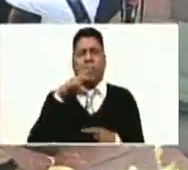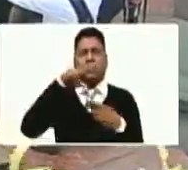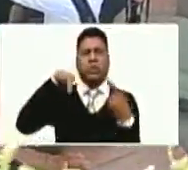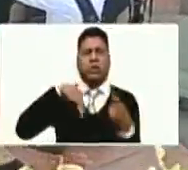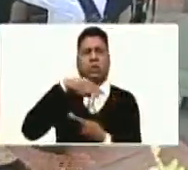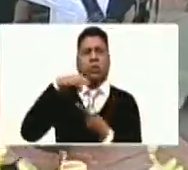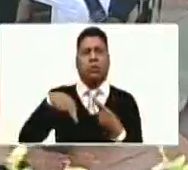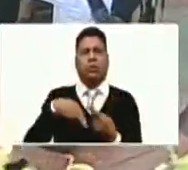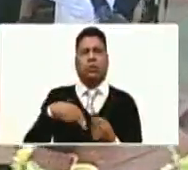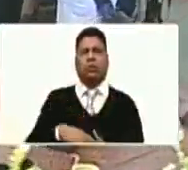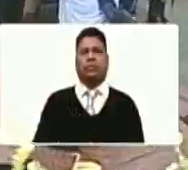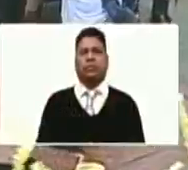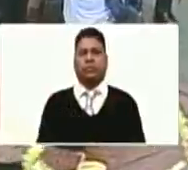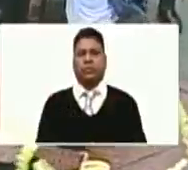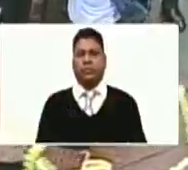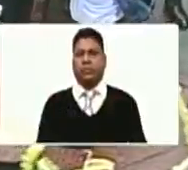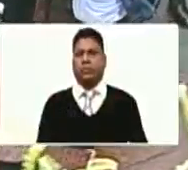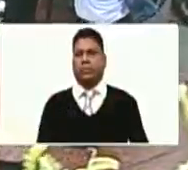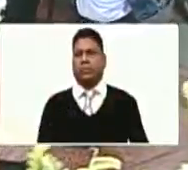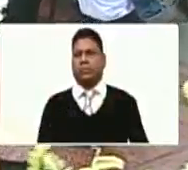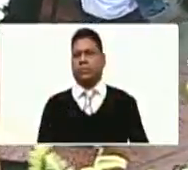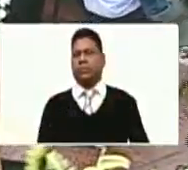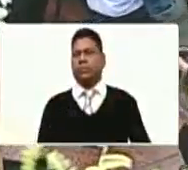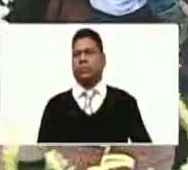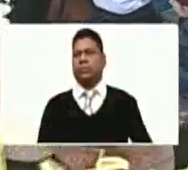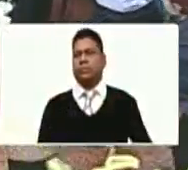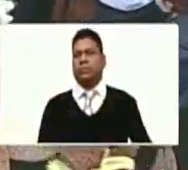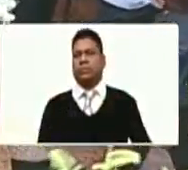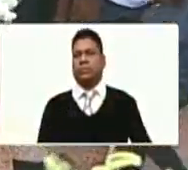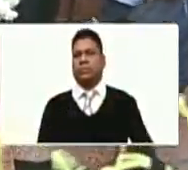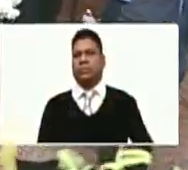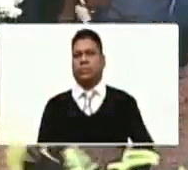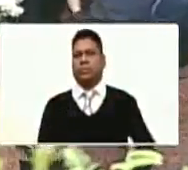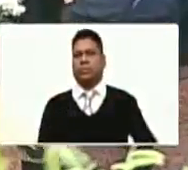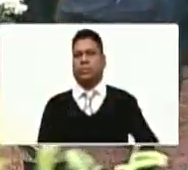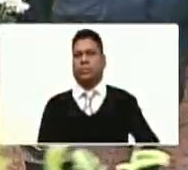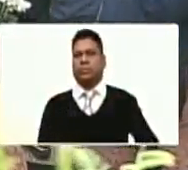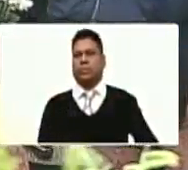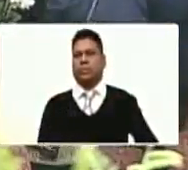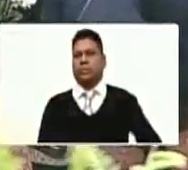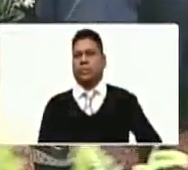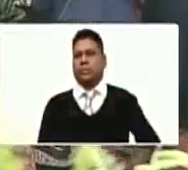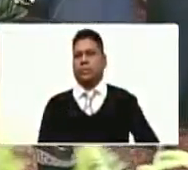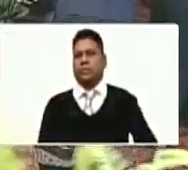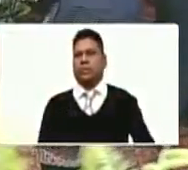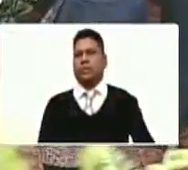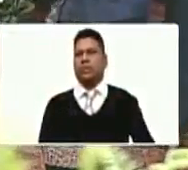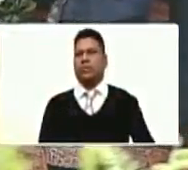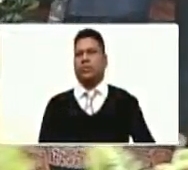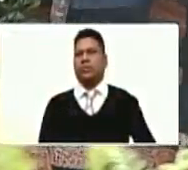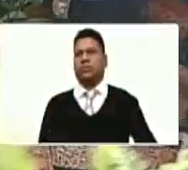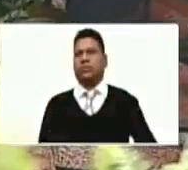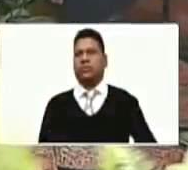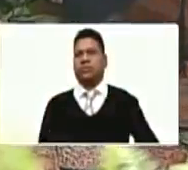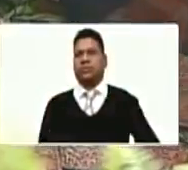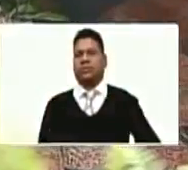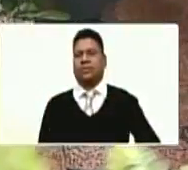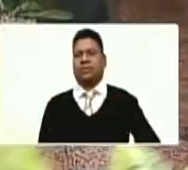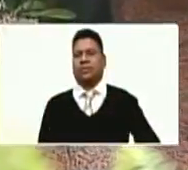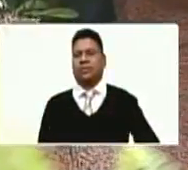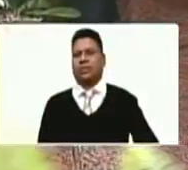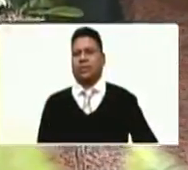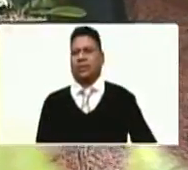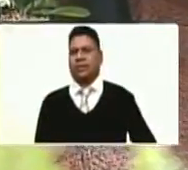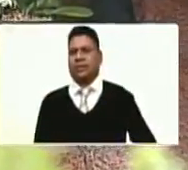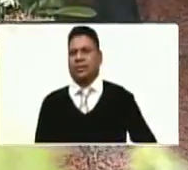Darío Vivas, en vivo y en directo, en cadena nacional para todo Venezuela. Hugo Chávez,